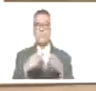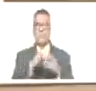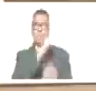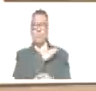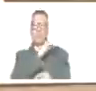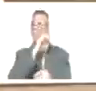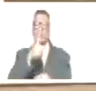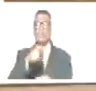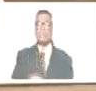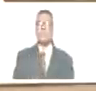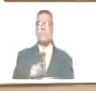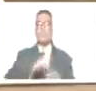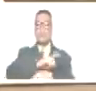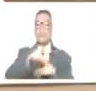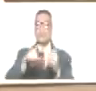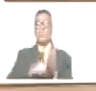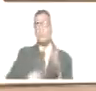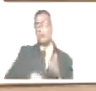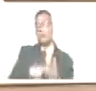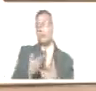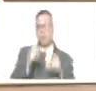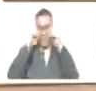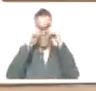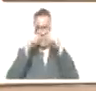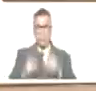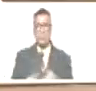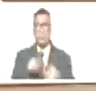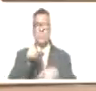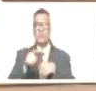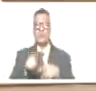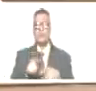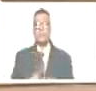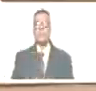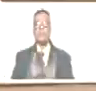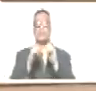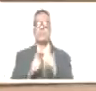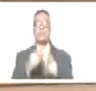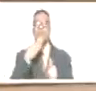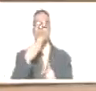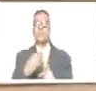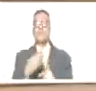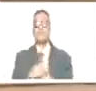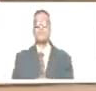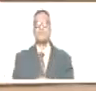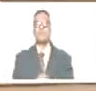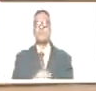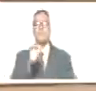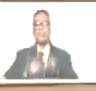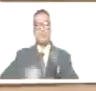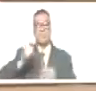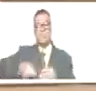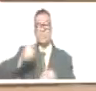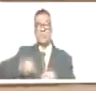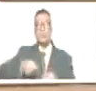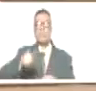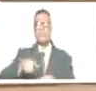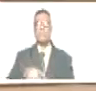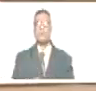la plenaria podrá decidir sobre la autorización solicitada por el Tribunal Supremo de Justicia